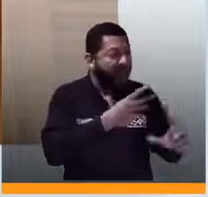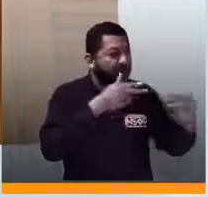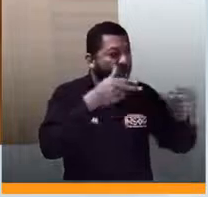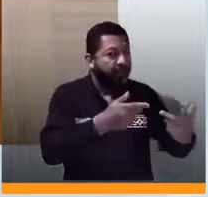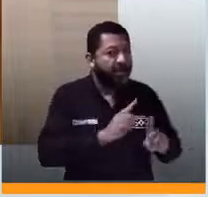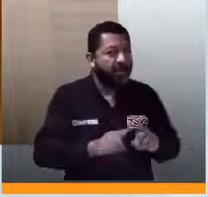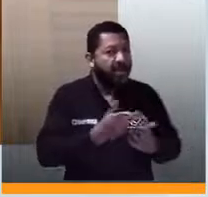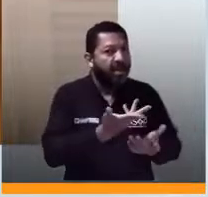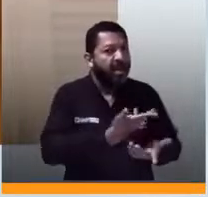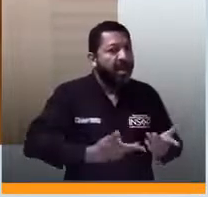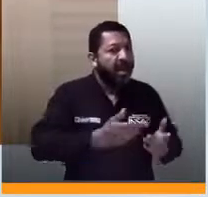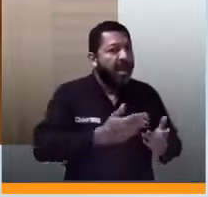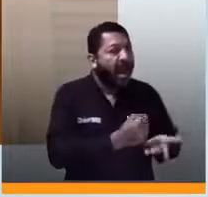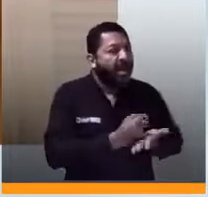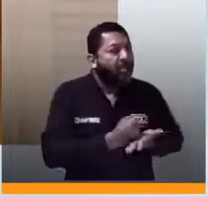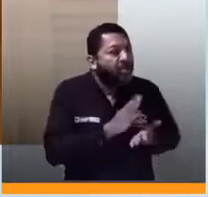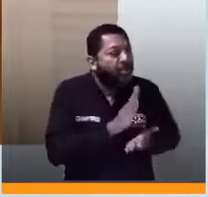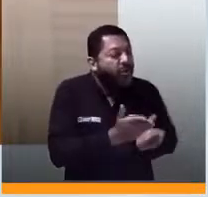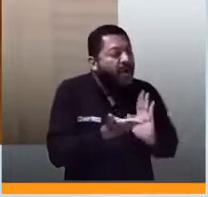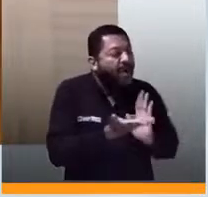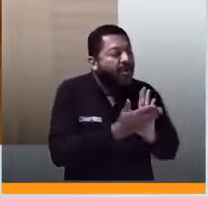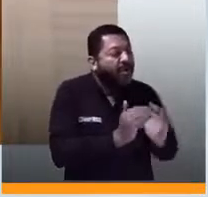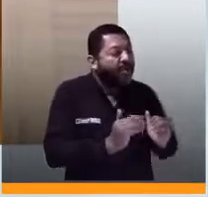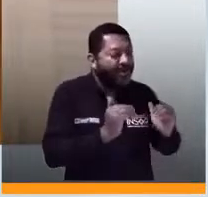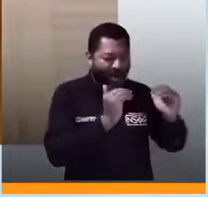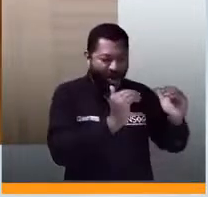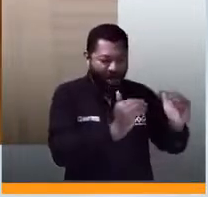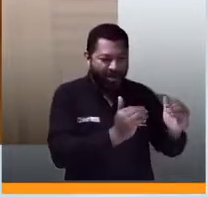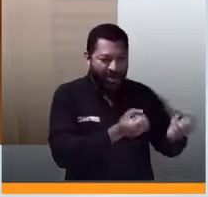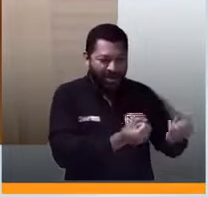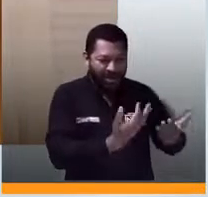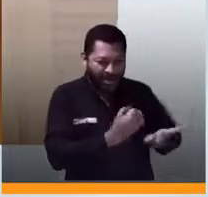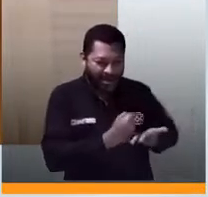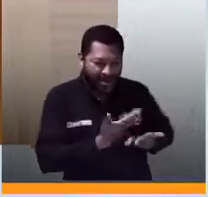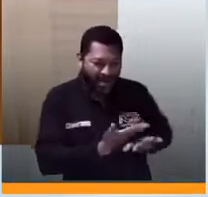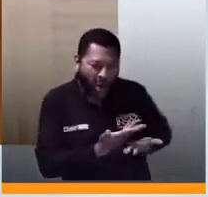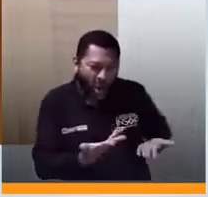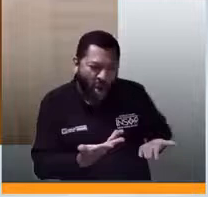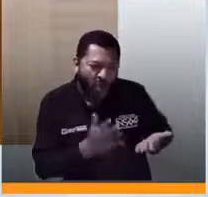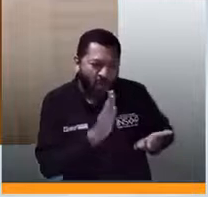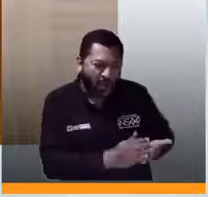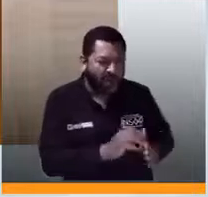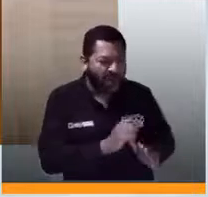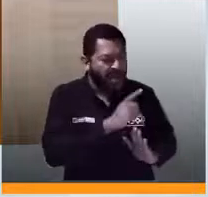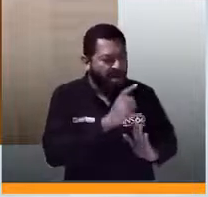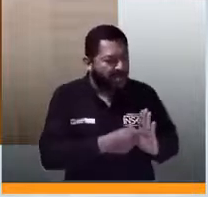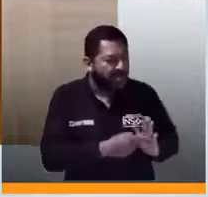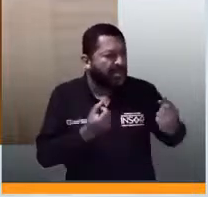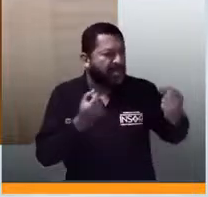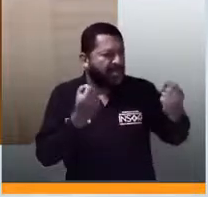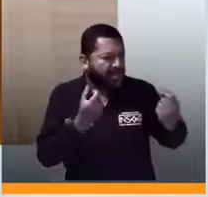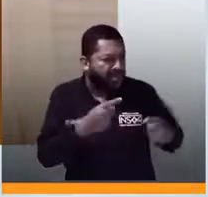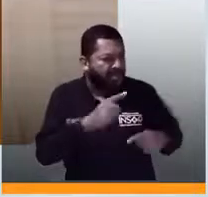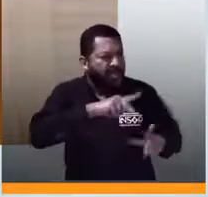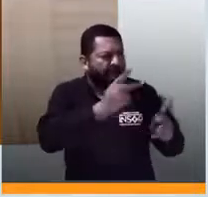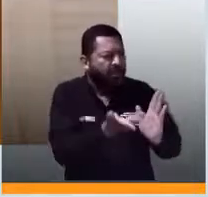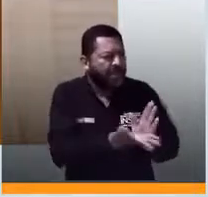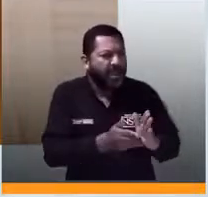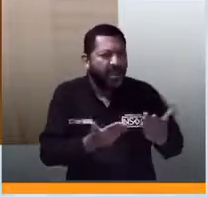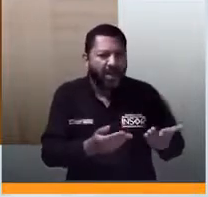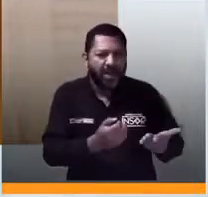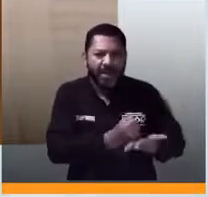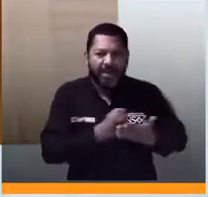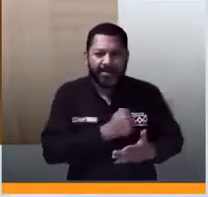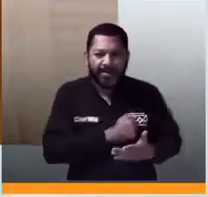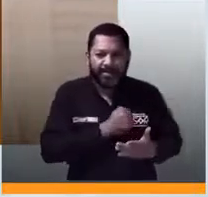los complementos que la educación superior entrega en una formación mucho más comprensiva para los estudiantes. Así